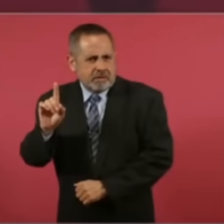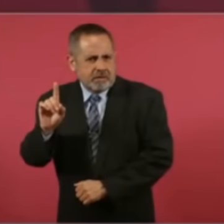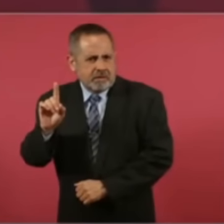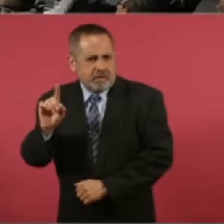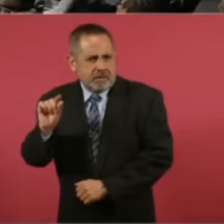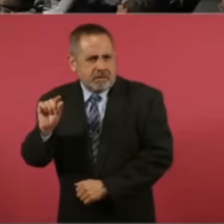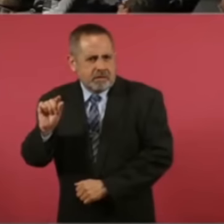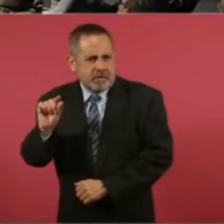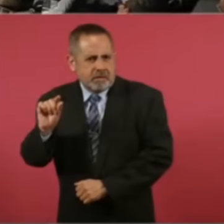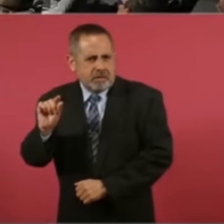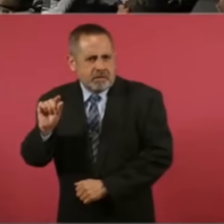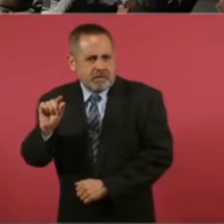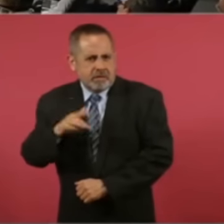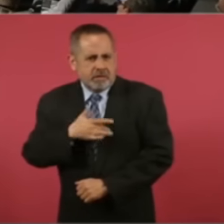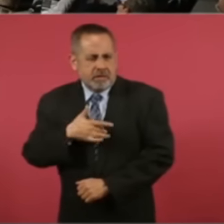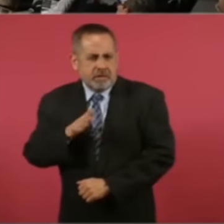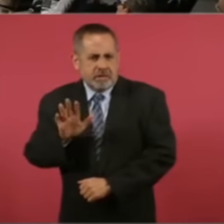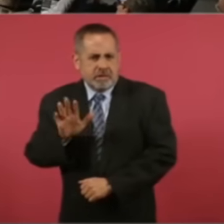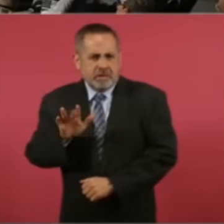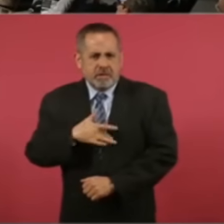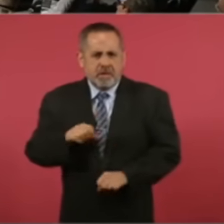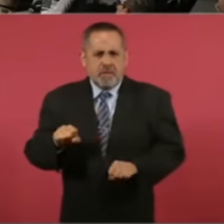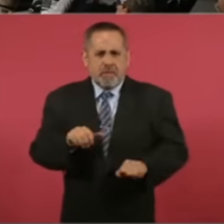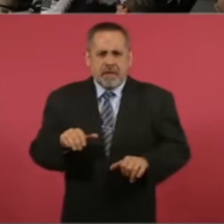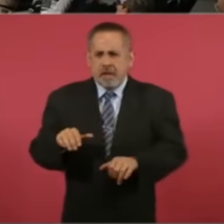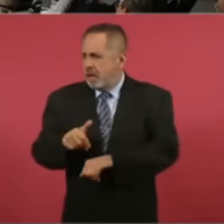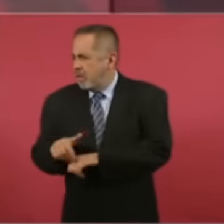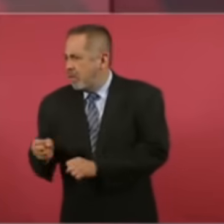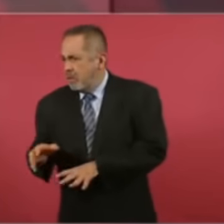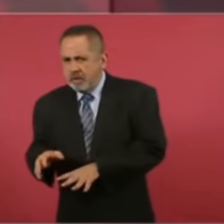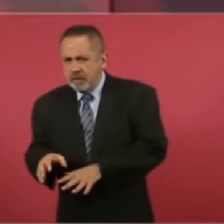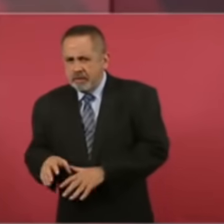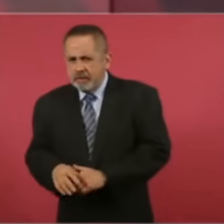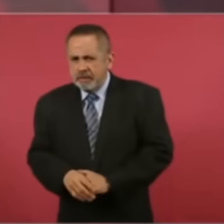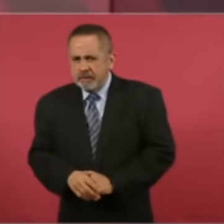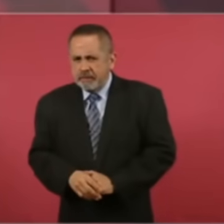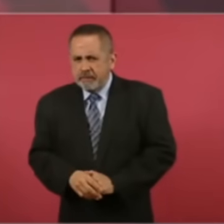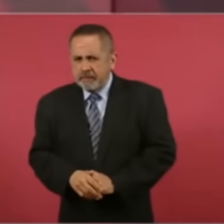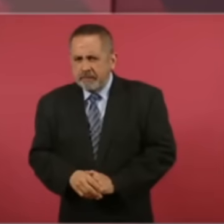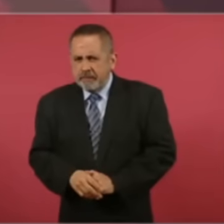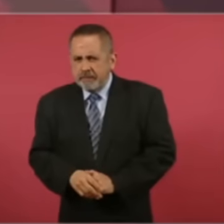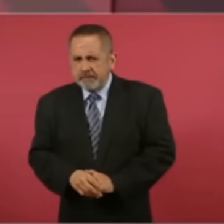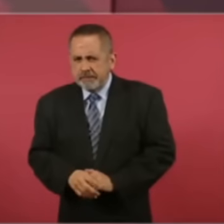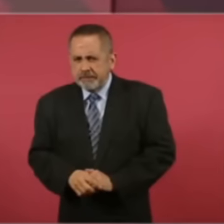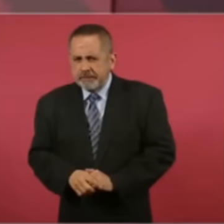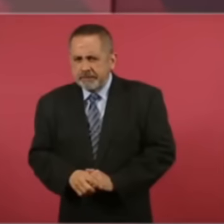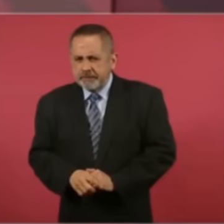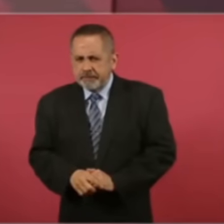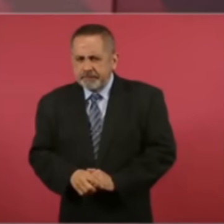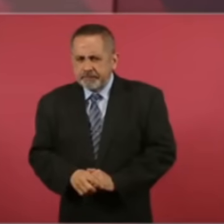Muy poco, ¿sí? Moderado. ¿Cuánto?